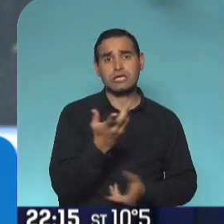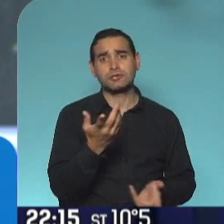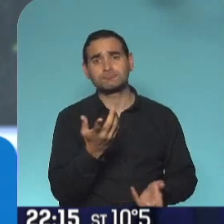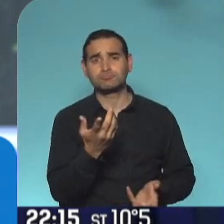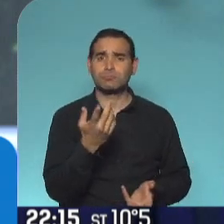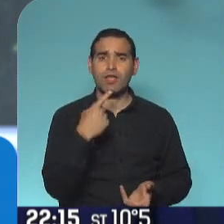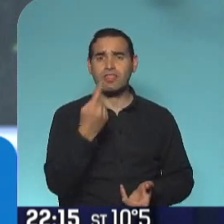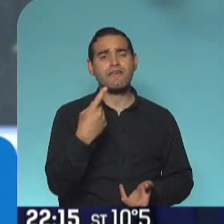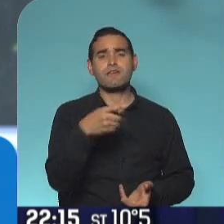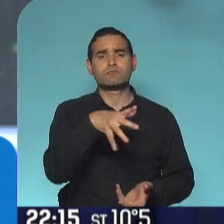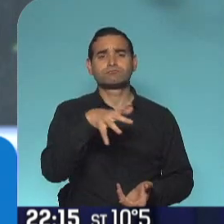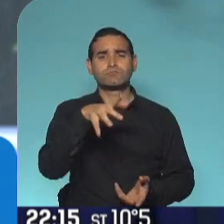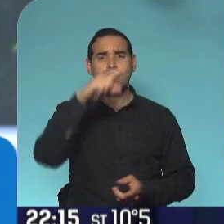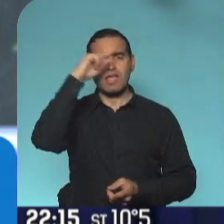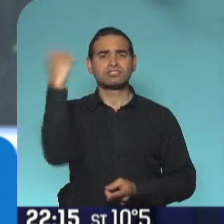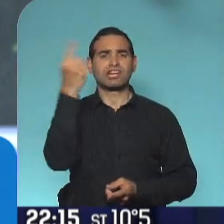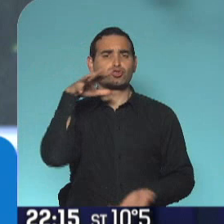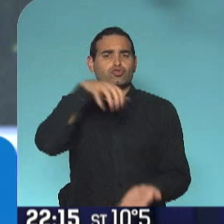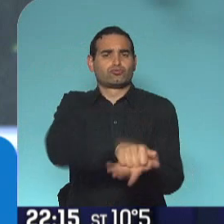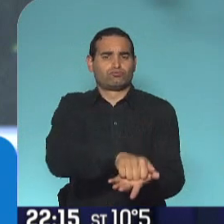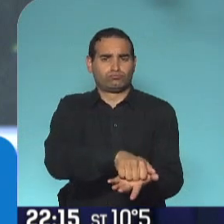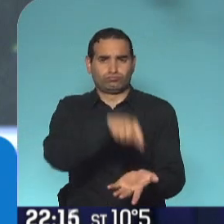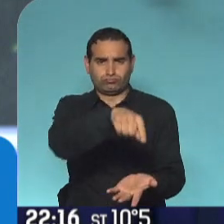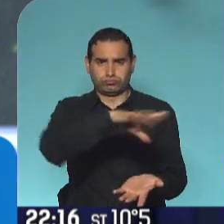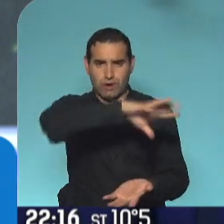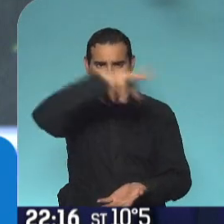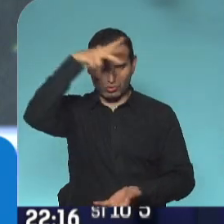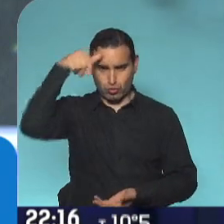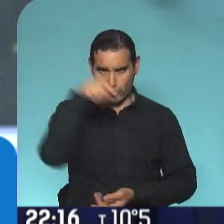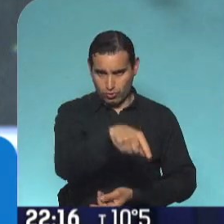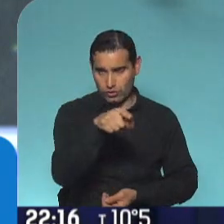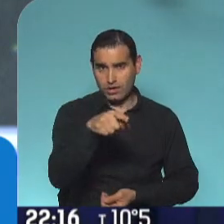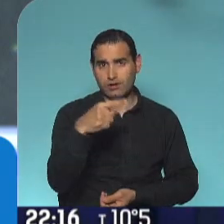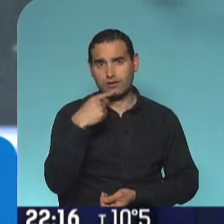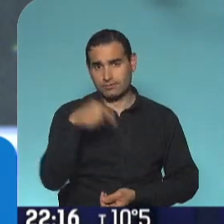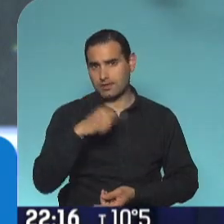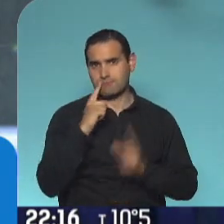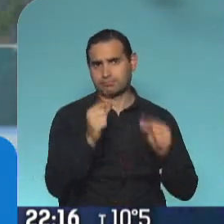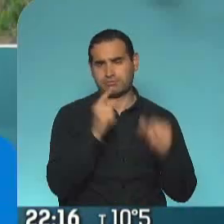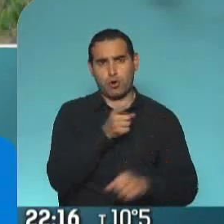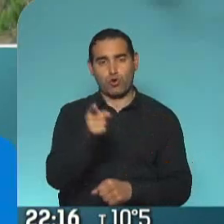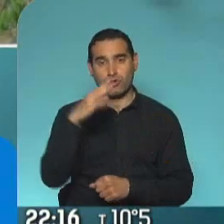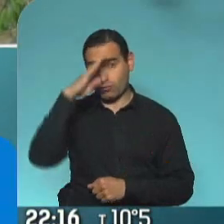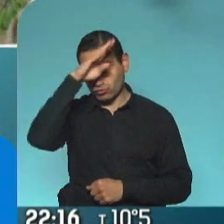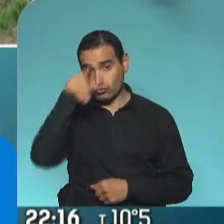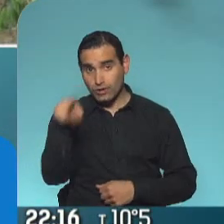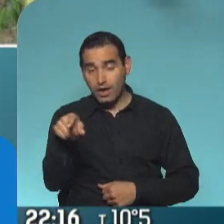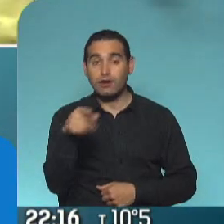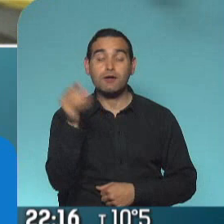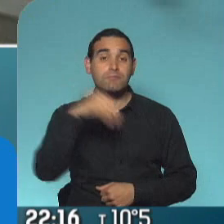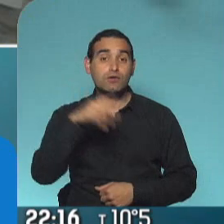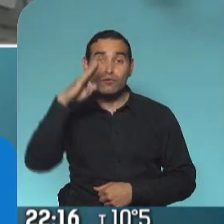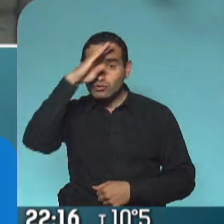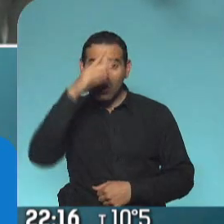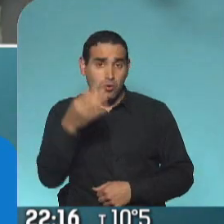de internalización del Amazonas en el medio de las críticas a Bolsonaro, y cuando además Bolsonaro